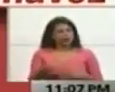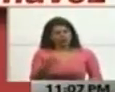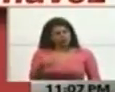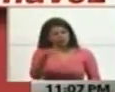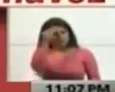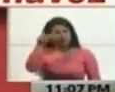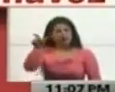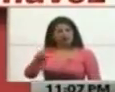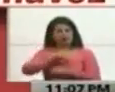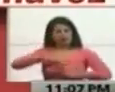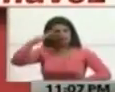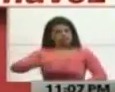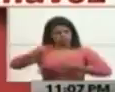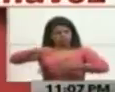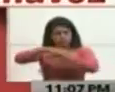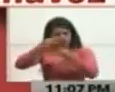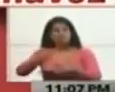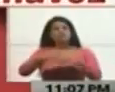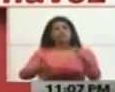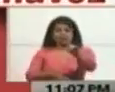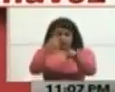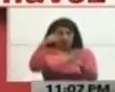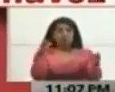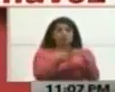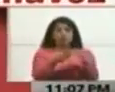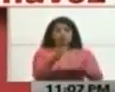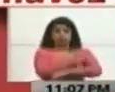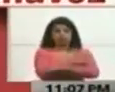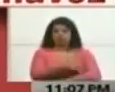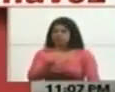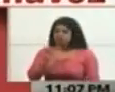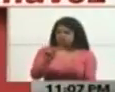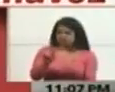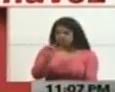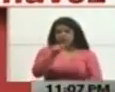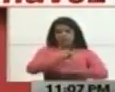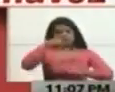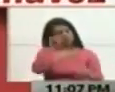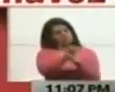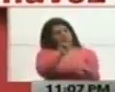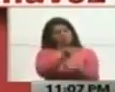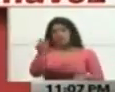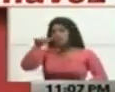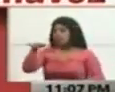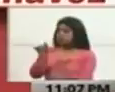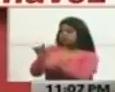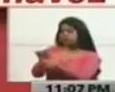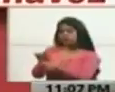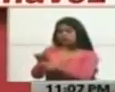lección? Porque hay gente que se va de ellos de la oposición a insultar a la Guardia Nacional y al pueblo. Cuando el pueblo comience a responderle